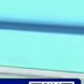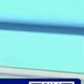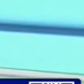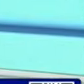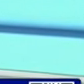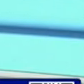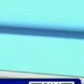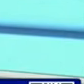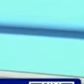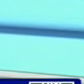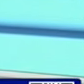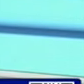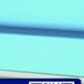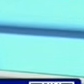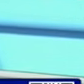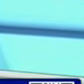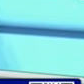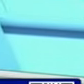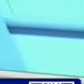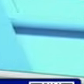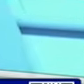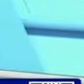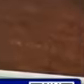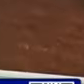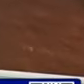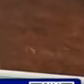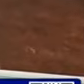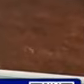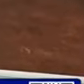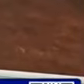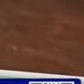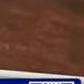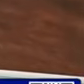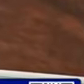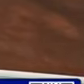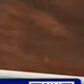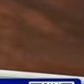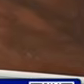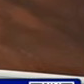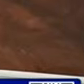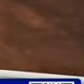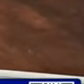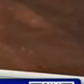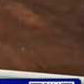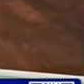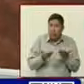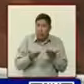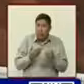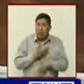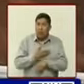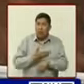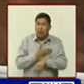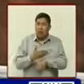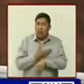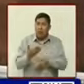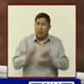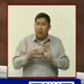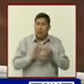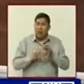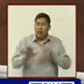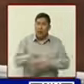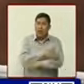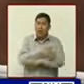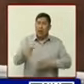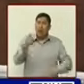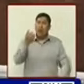Y estamos con Giovanna Cárdenas desde este lugar donde continúan los trabajos para ver, no sé, en cuántas horas se puede prever que